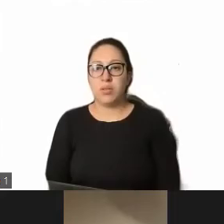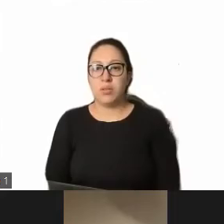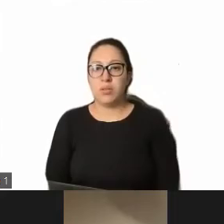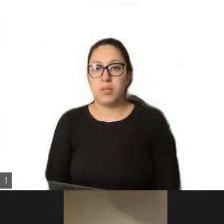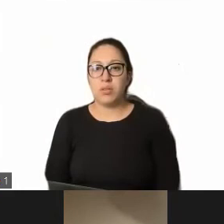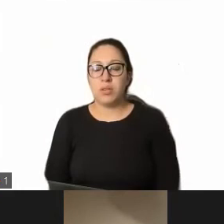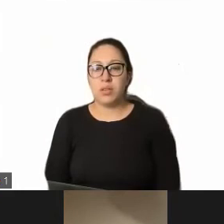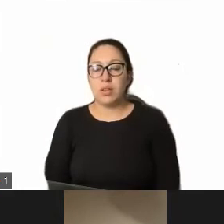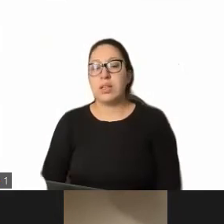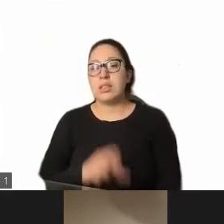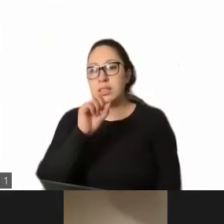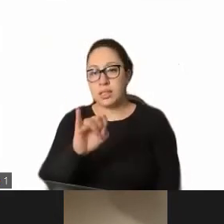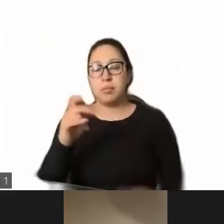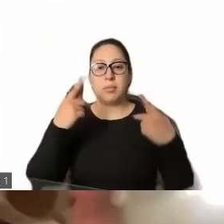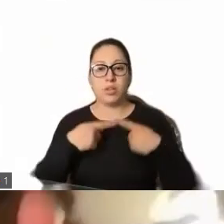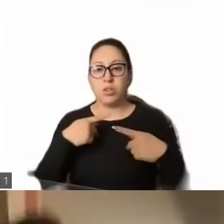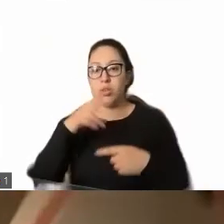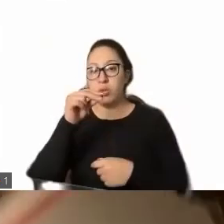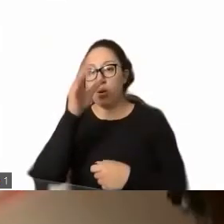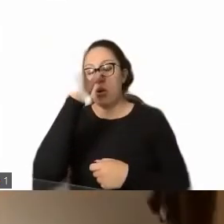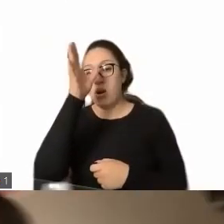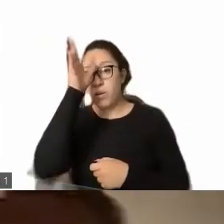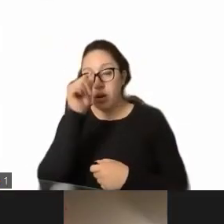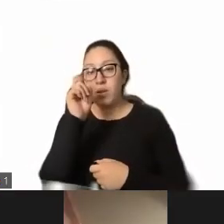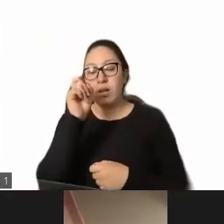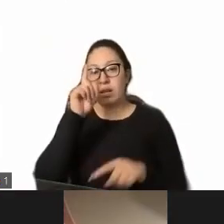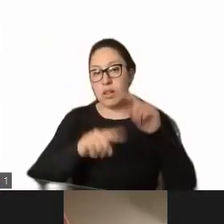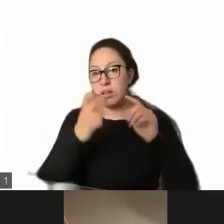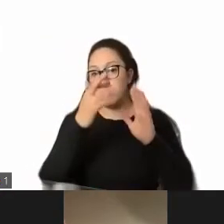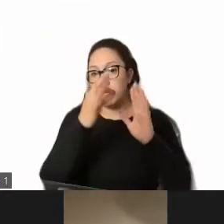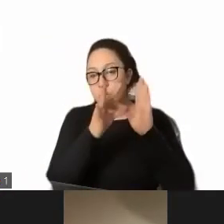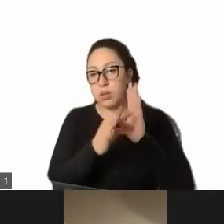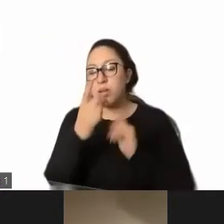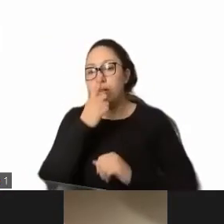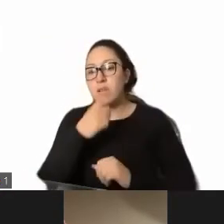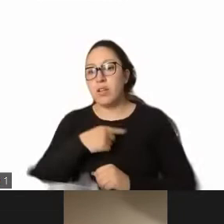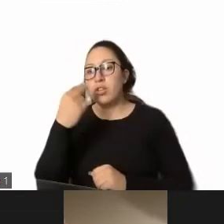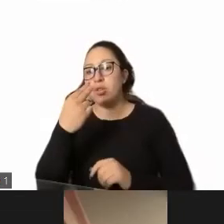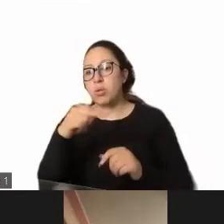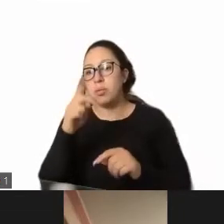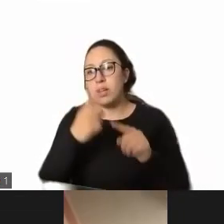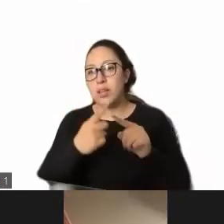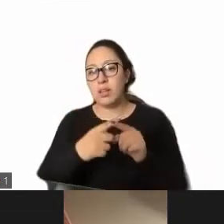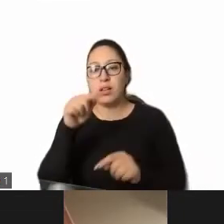la negativa, sírvanse manifestarlo de viva voz. Diputada Circe Camacho.